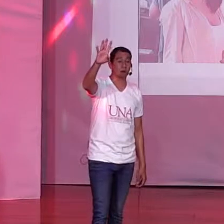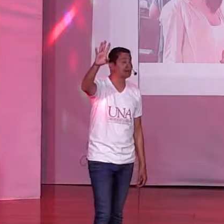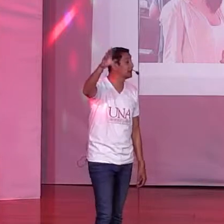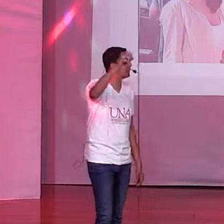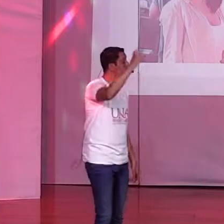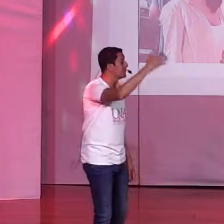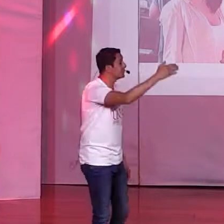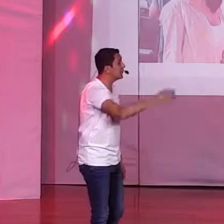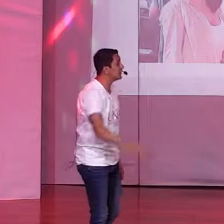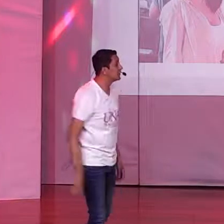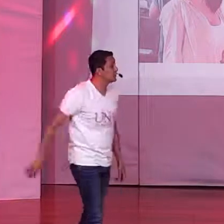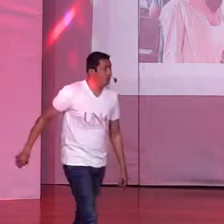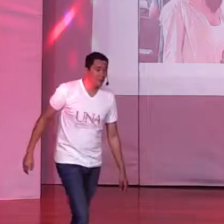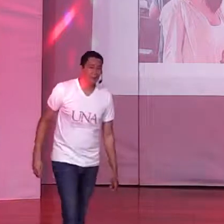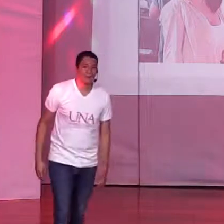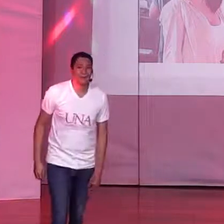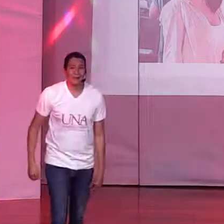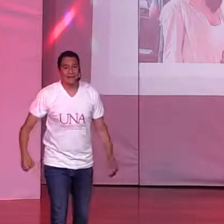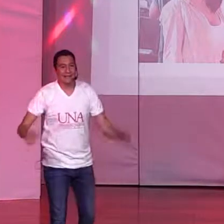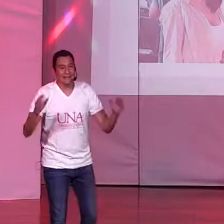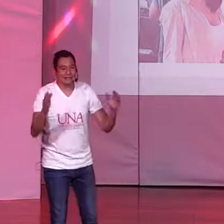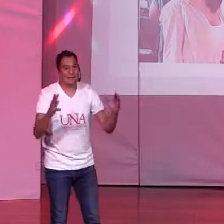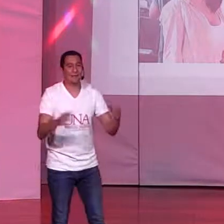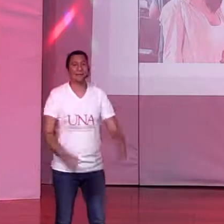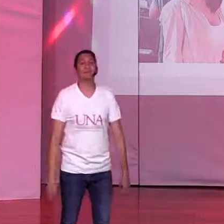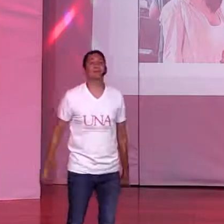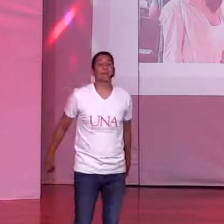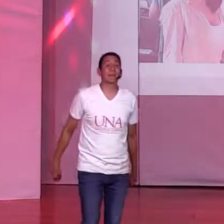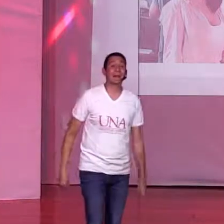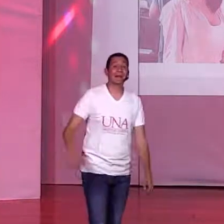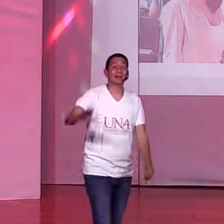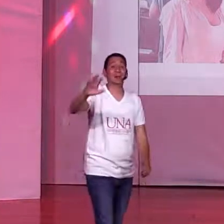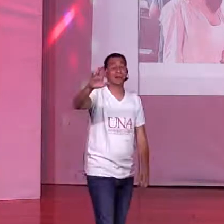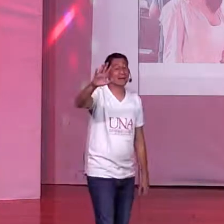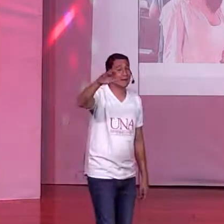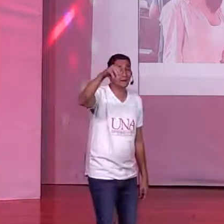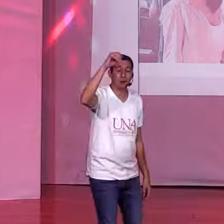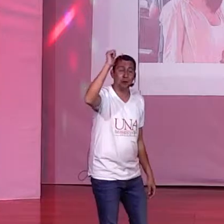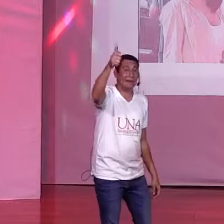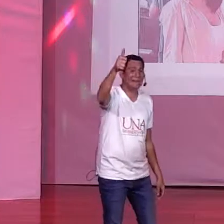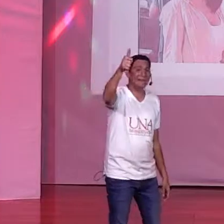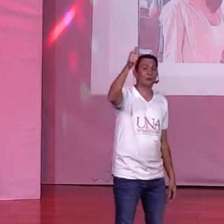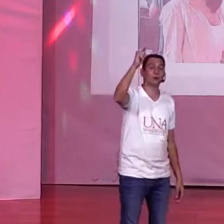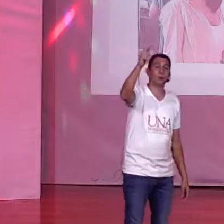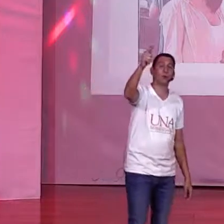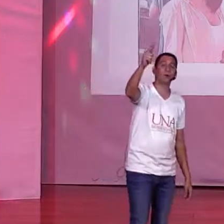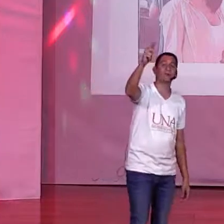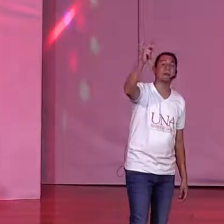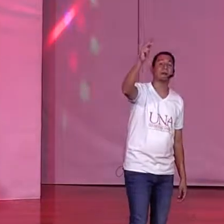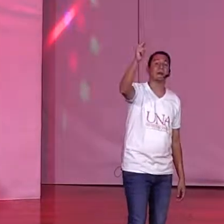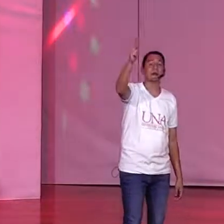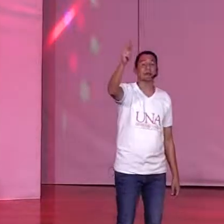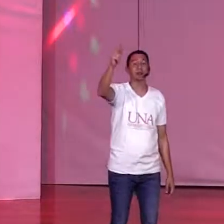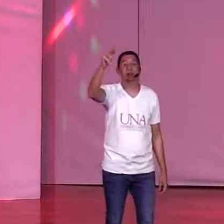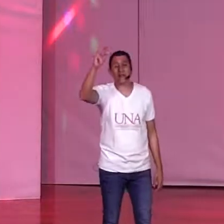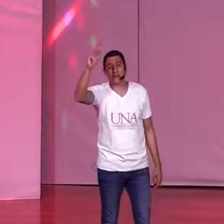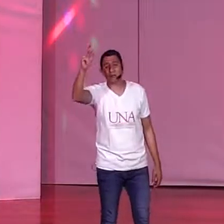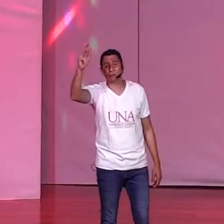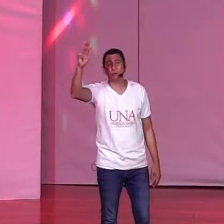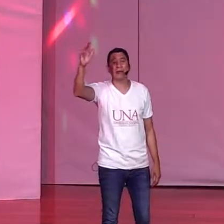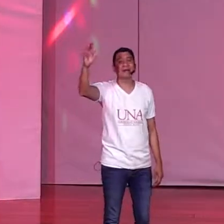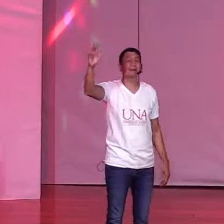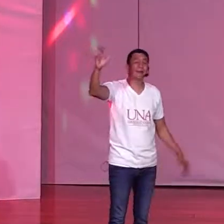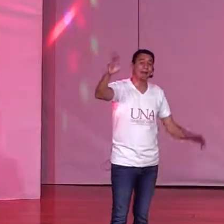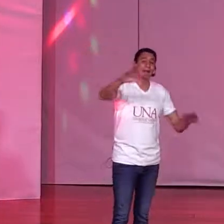el cuarto, que es el departamento de promoción estudiantil. Y este departamento se encarga de todo lo que tiene que ver con arte, con deporte, con recreación,